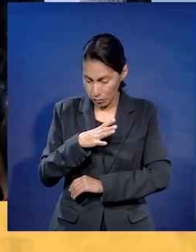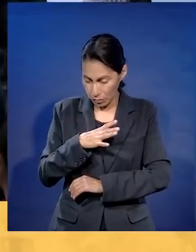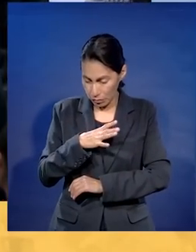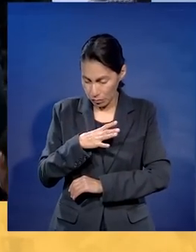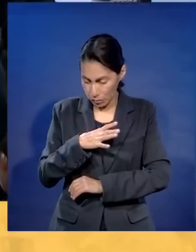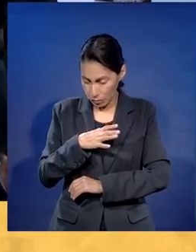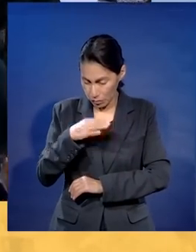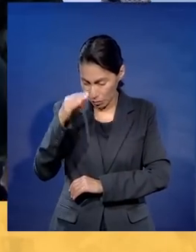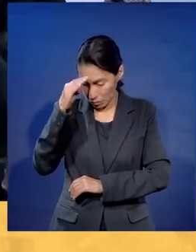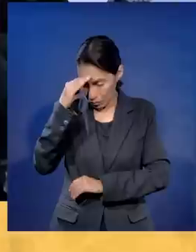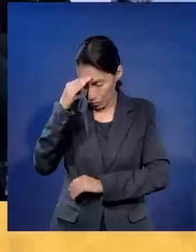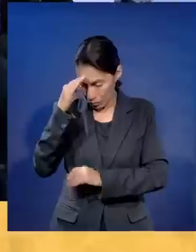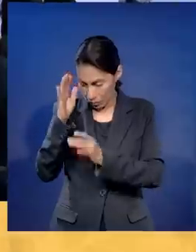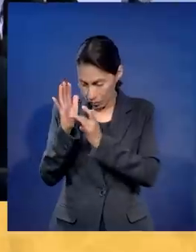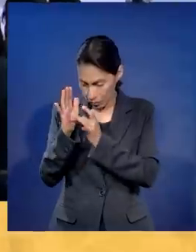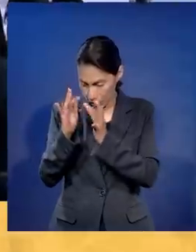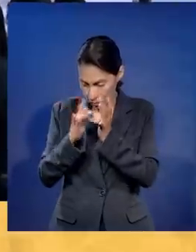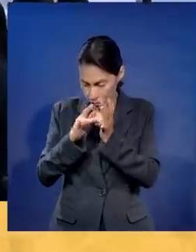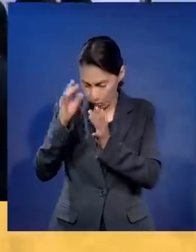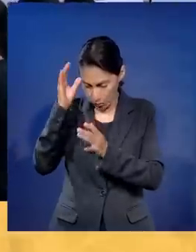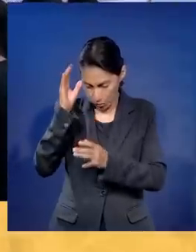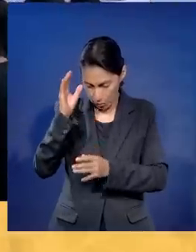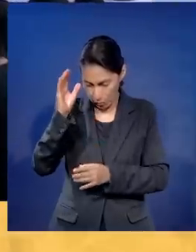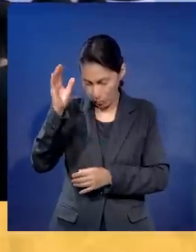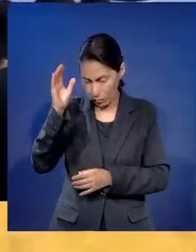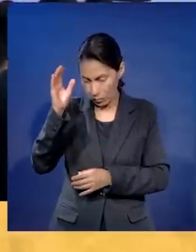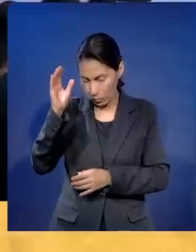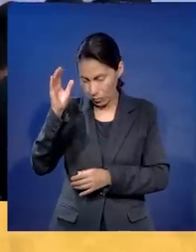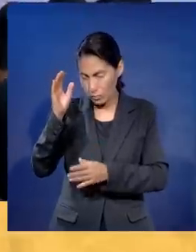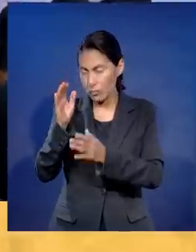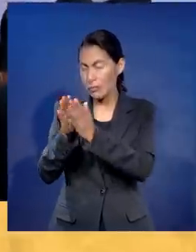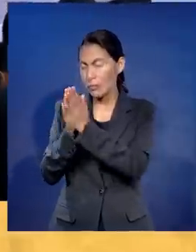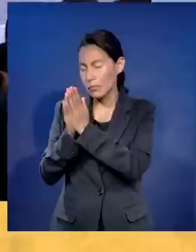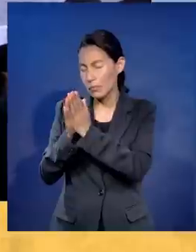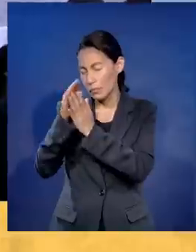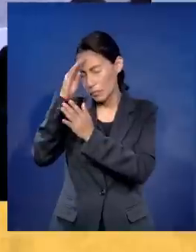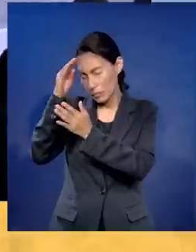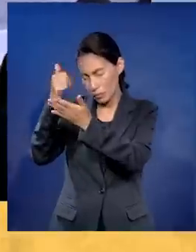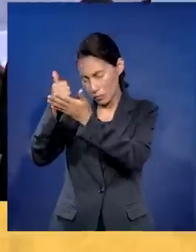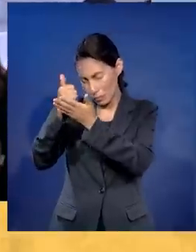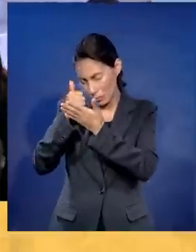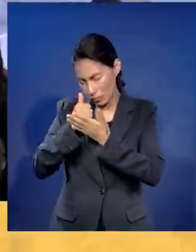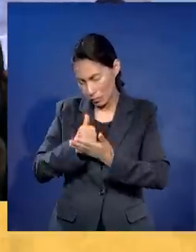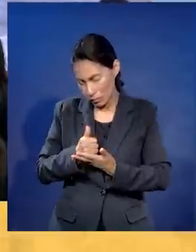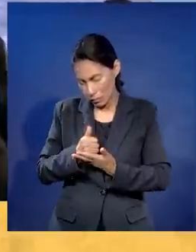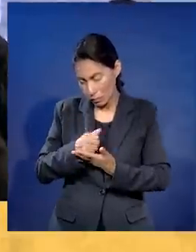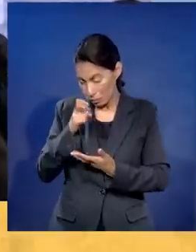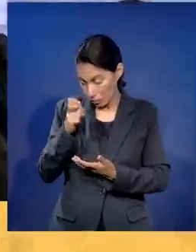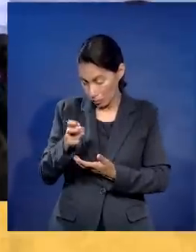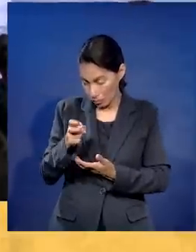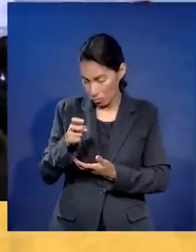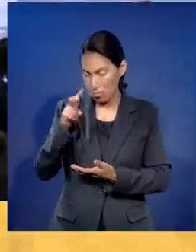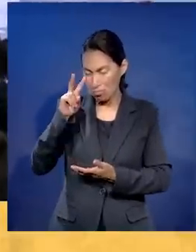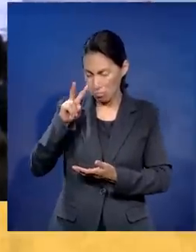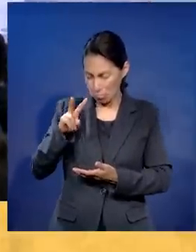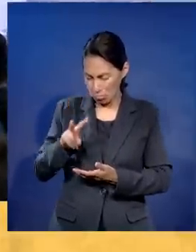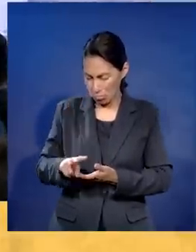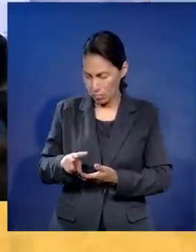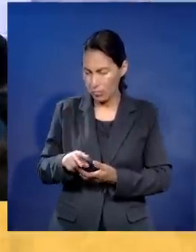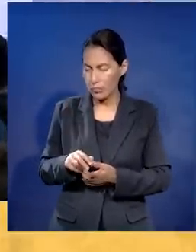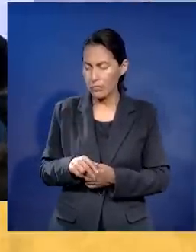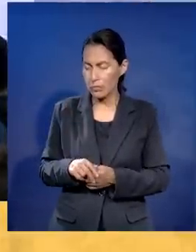para que podamos tener para que podamos tener la mente de Jesucristo momento de Jesucristo Ayúdanos